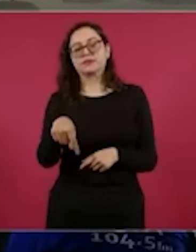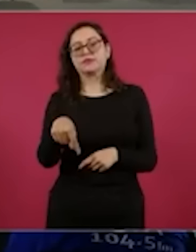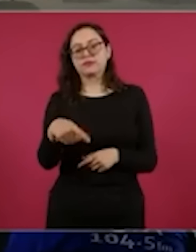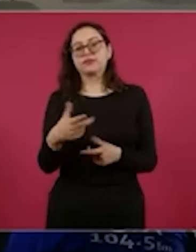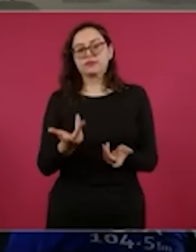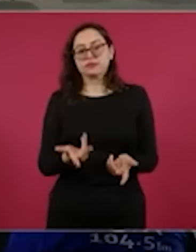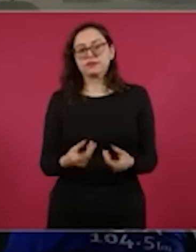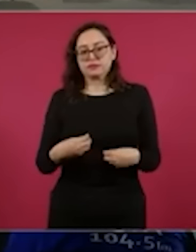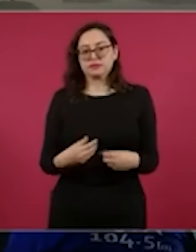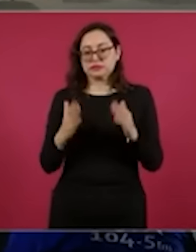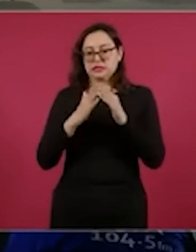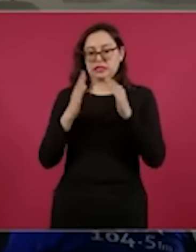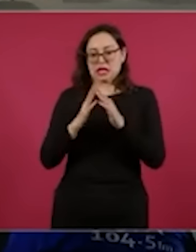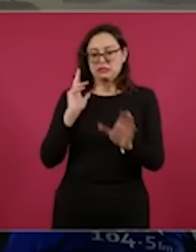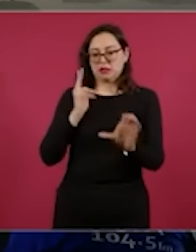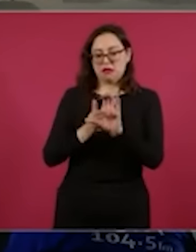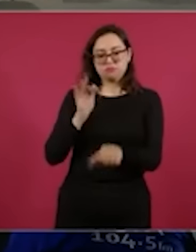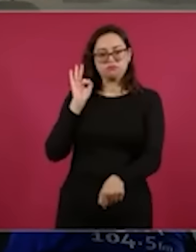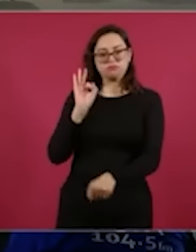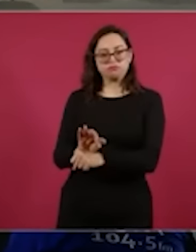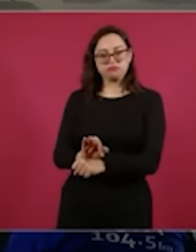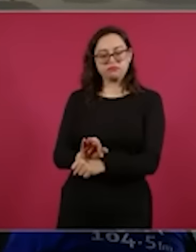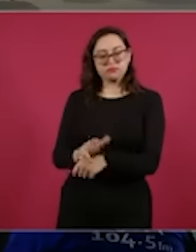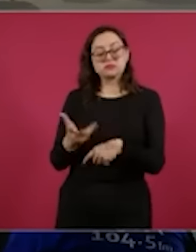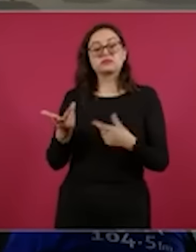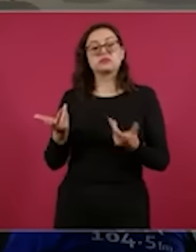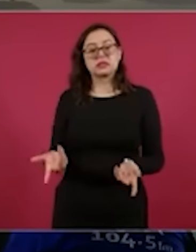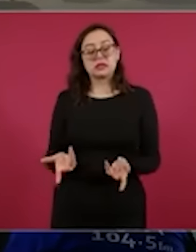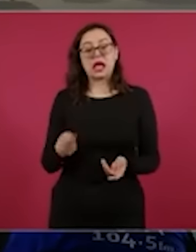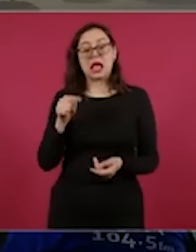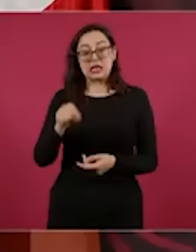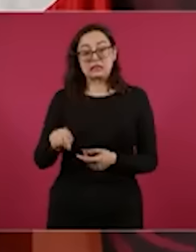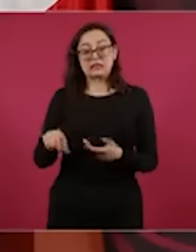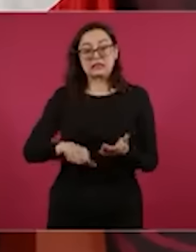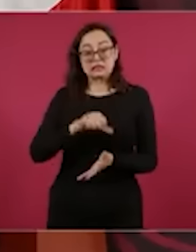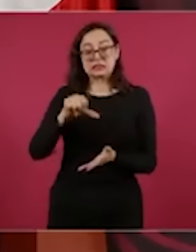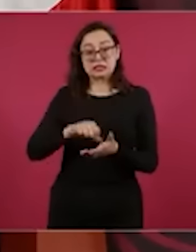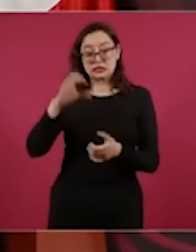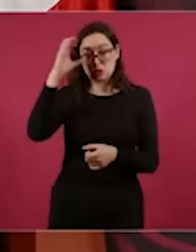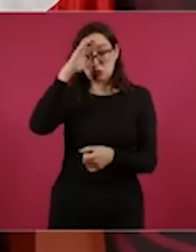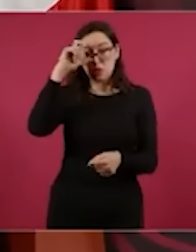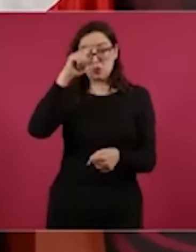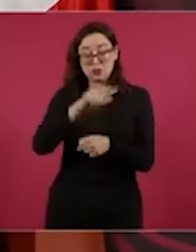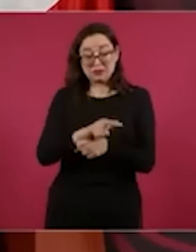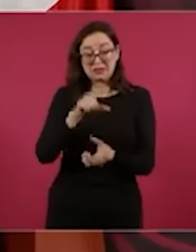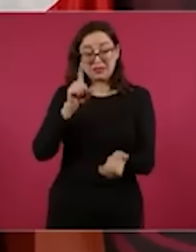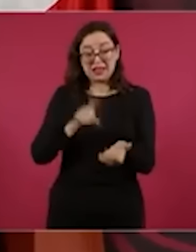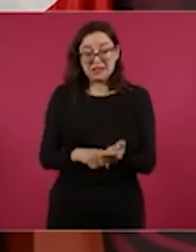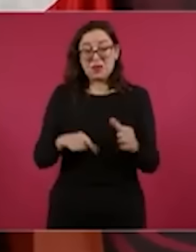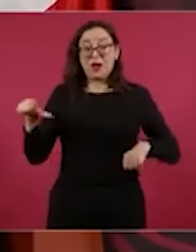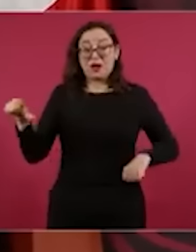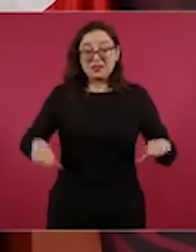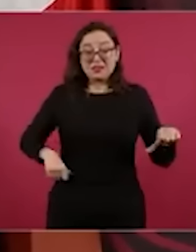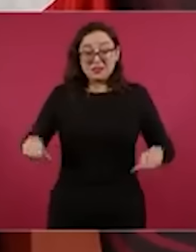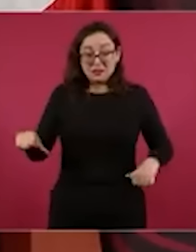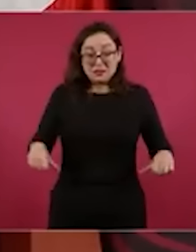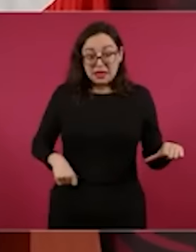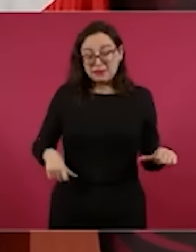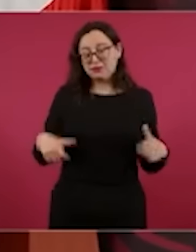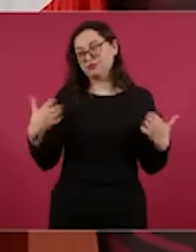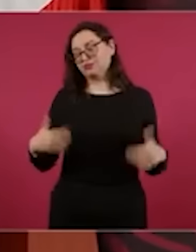la pandemia y vivieron ahí en Los Pinos. Este centro cultural, que tiene una actividad extraordinaria, por ahí está Homero